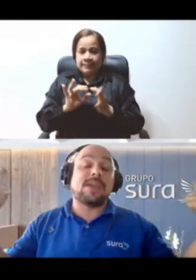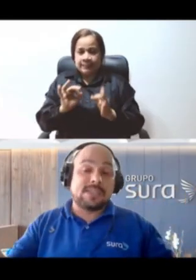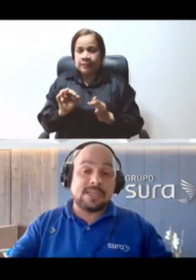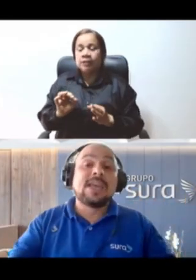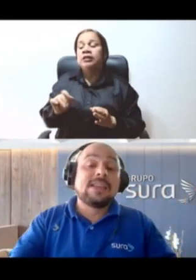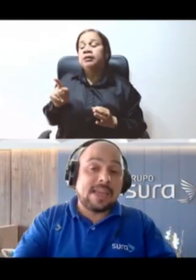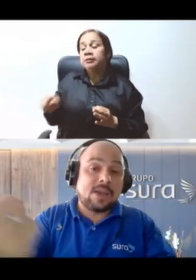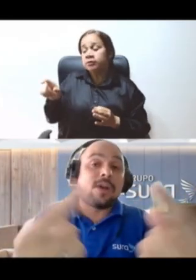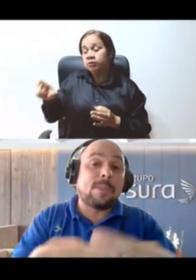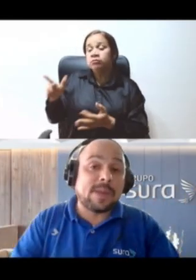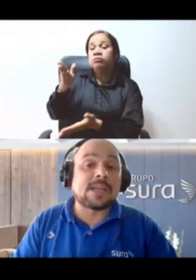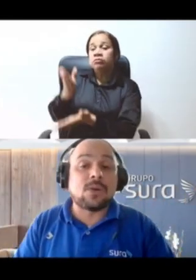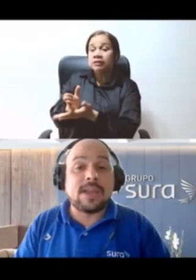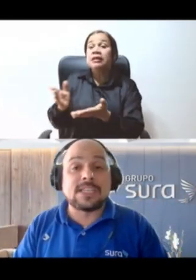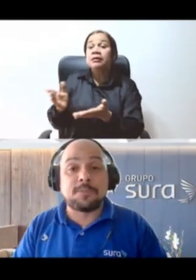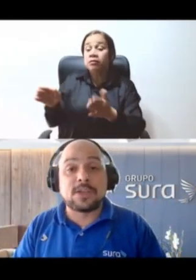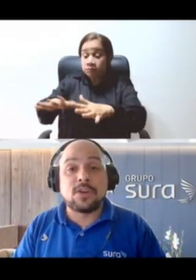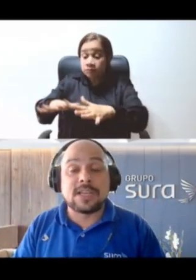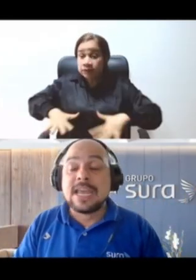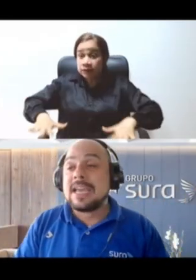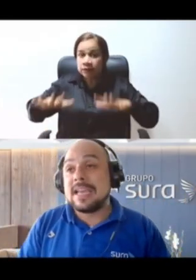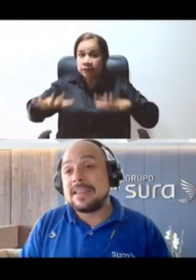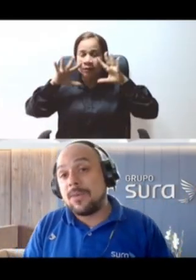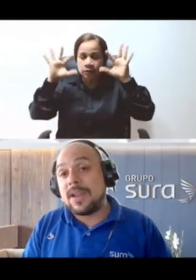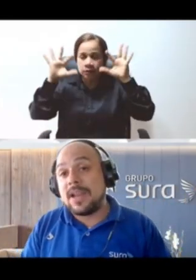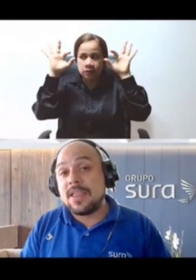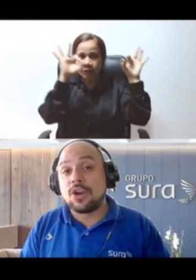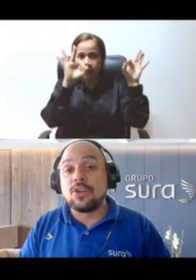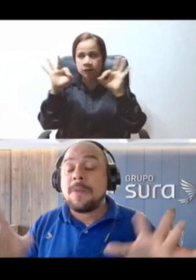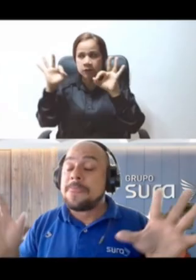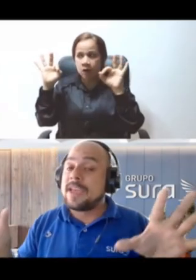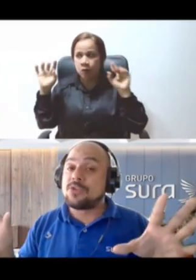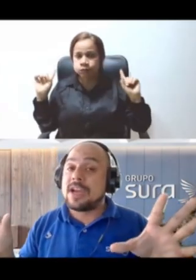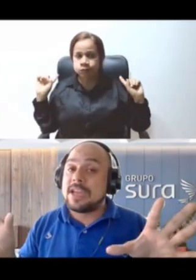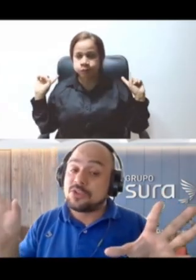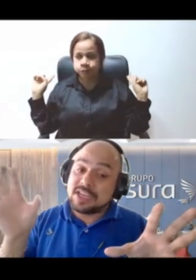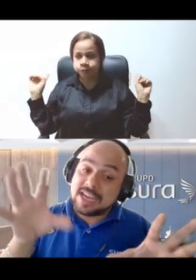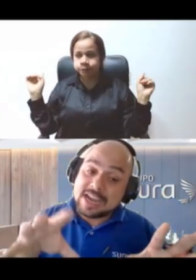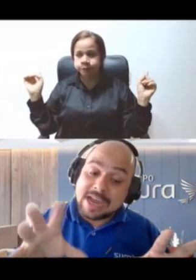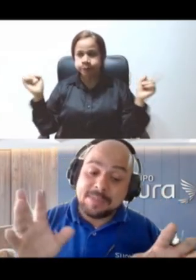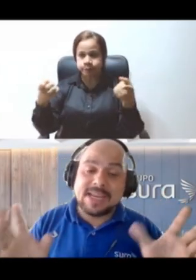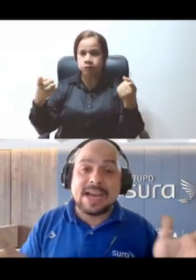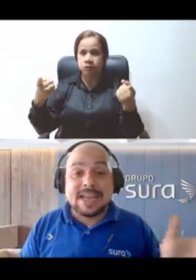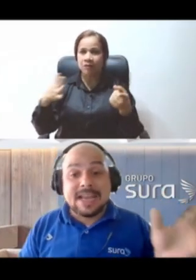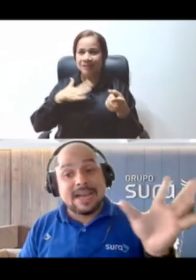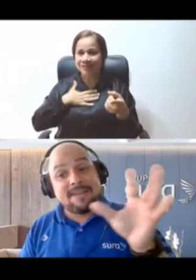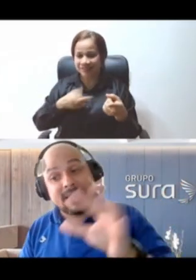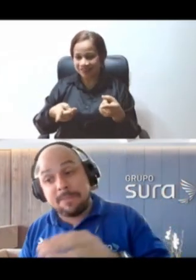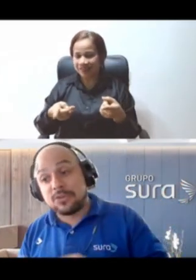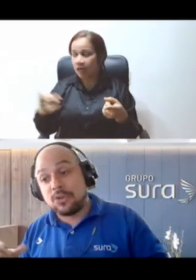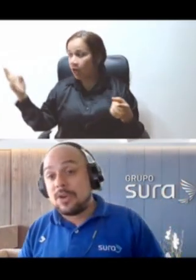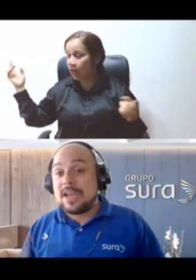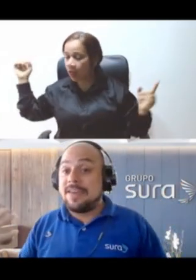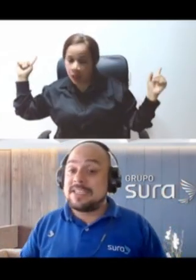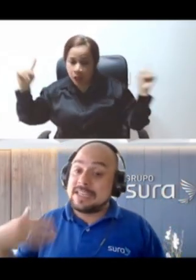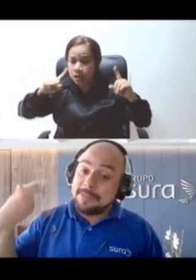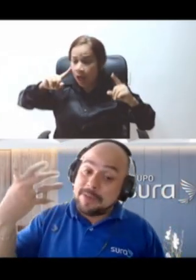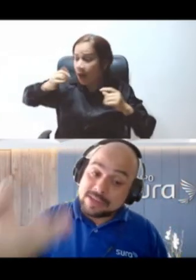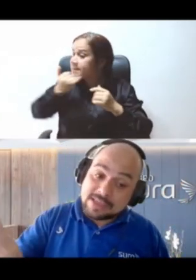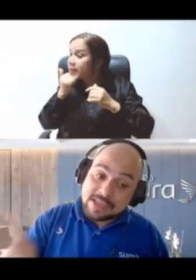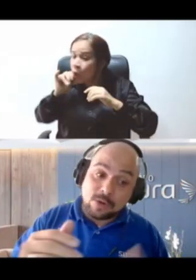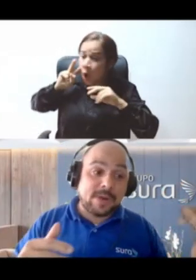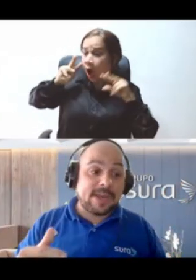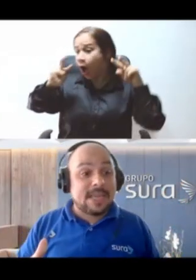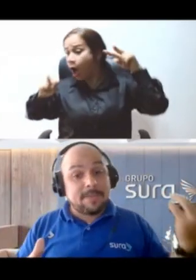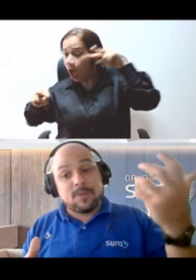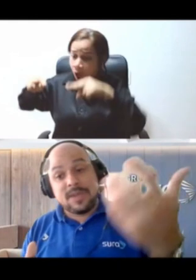y muchas veces tengo que pensar con esas personas que tengo en el entorno, que son aquellos que llegan a mirar, a ver qué pasó, a decir